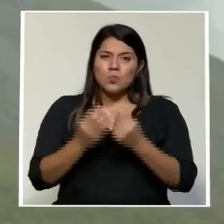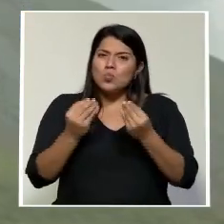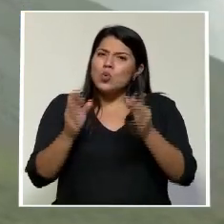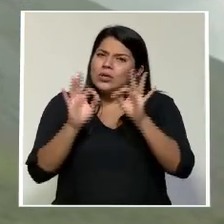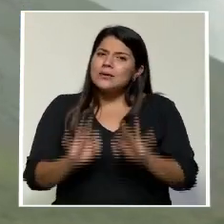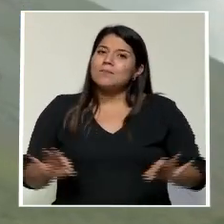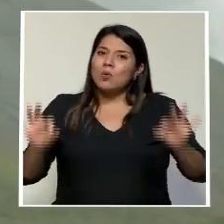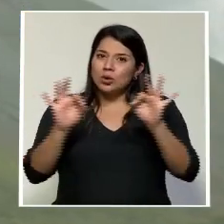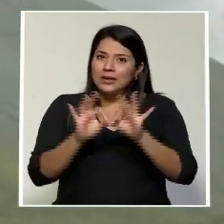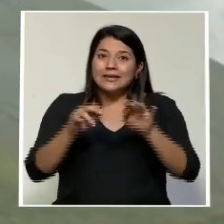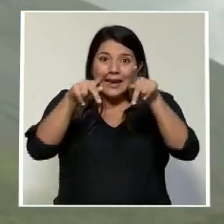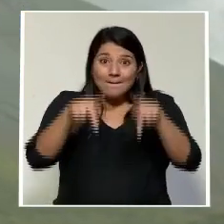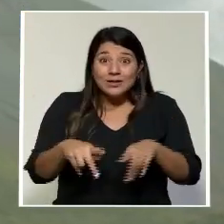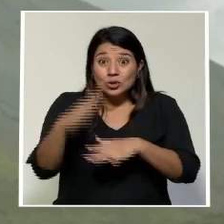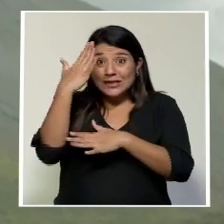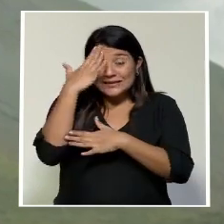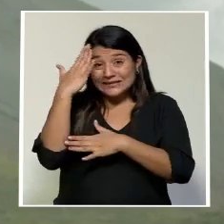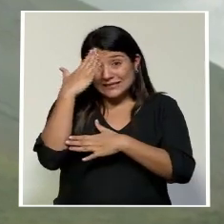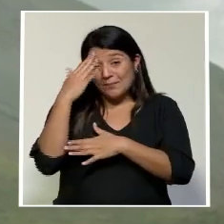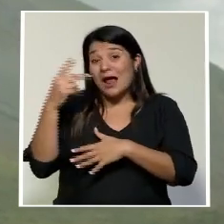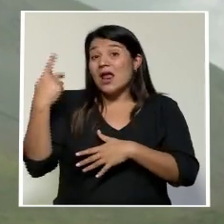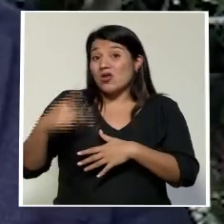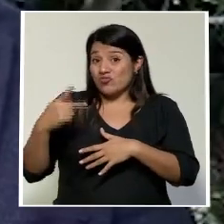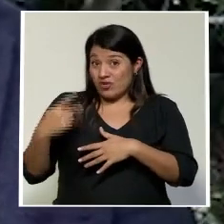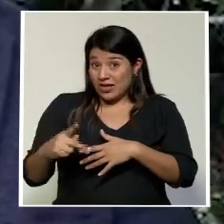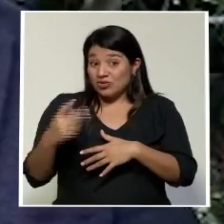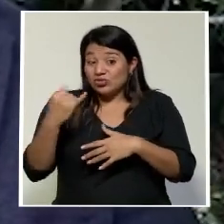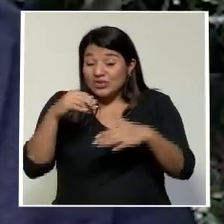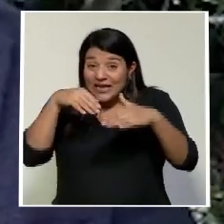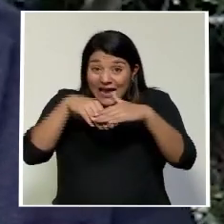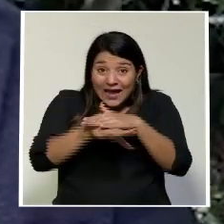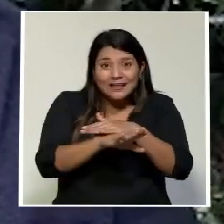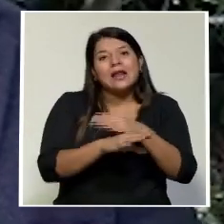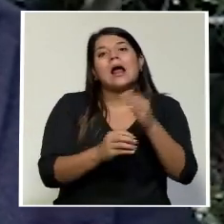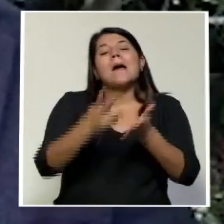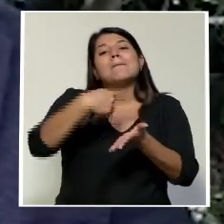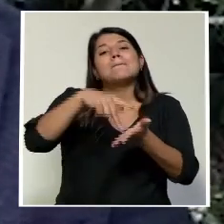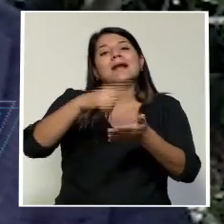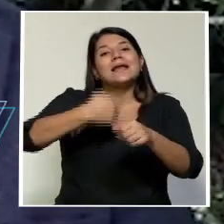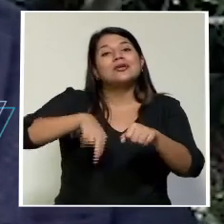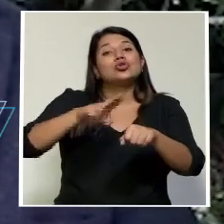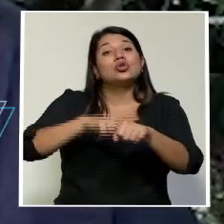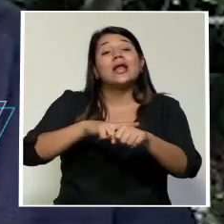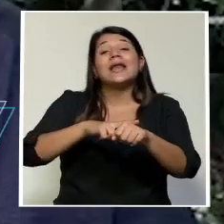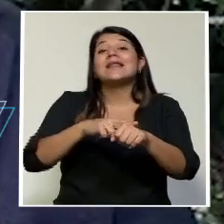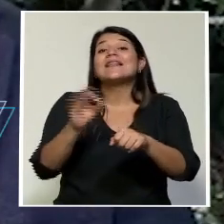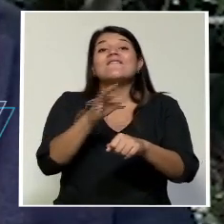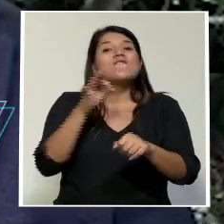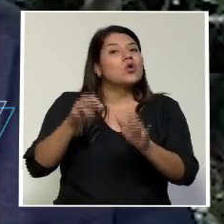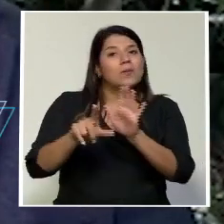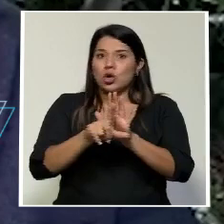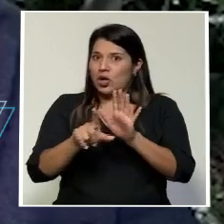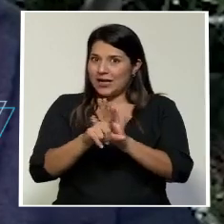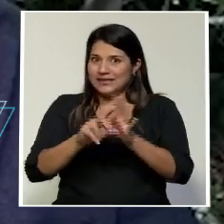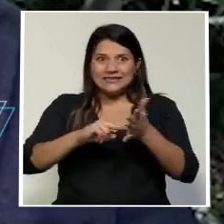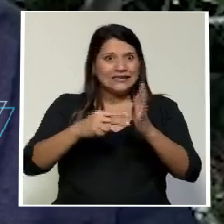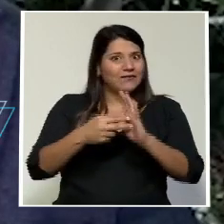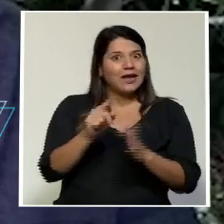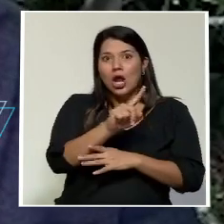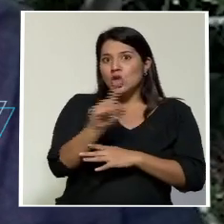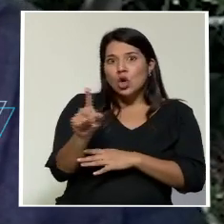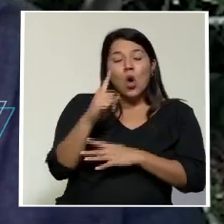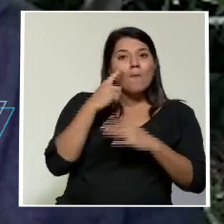consecuencias de los ingresos ilegales, pueden haber consecuencias legales para las personas que ingresan, pero sobre todo también tomar